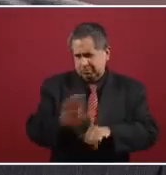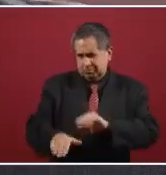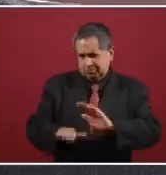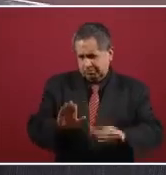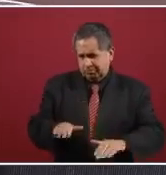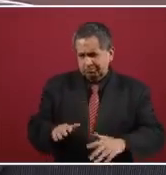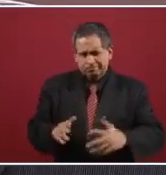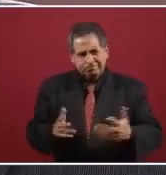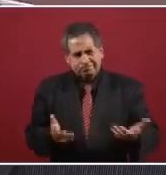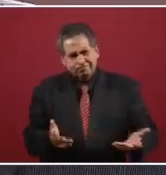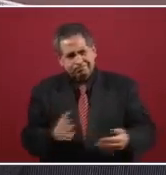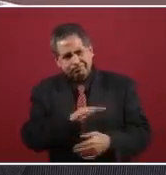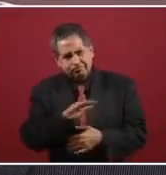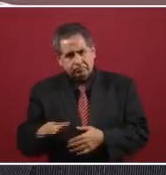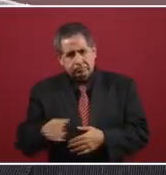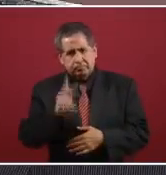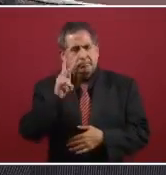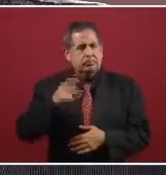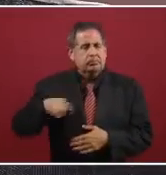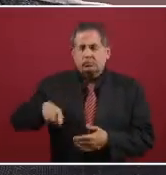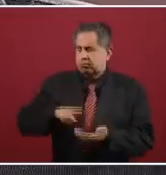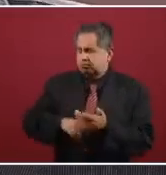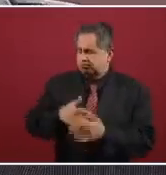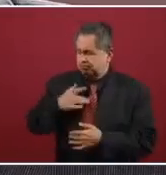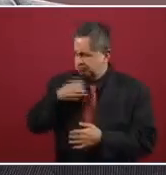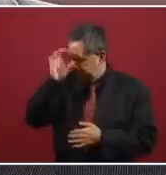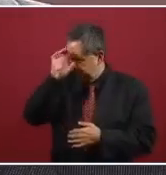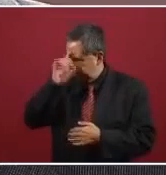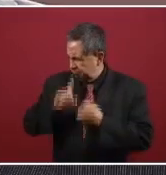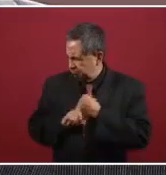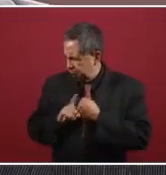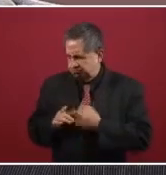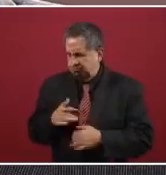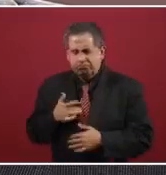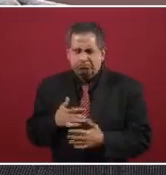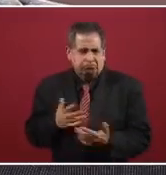Pero no tenemos ningún problema de conciencia,